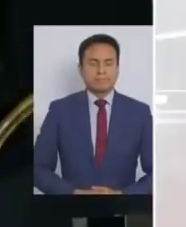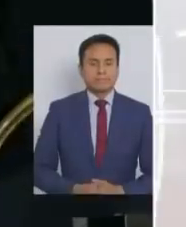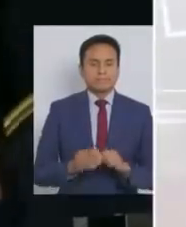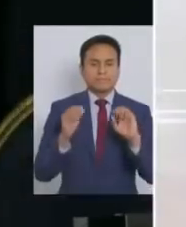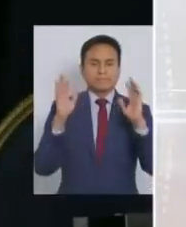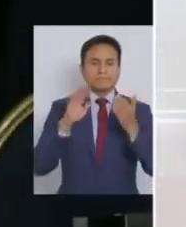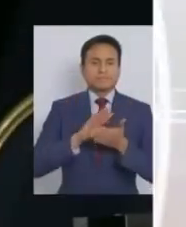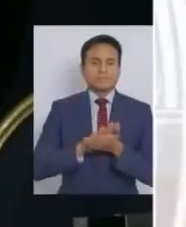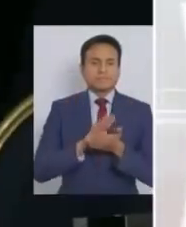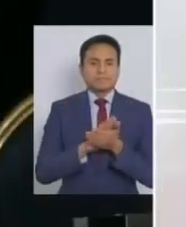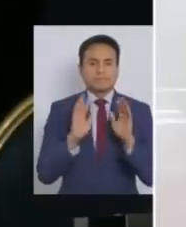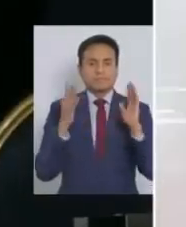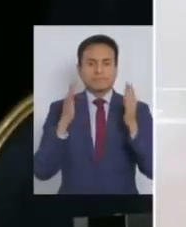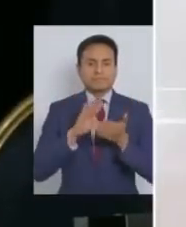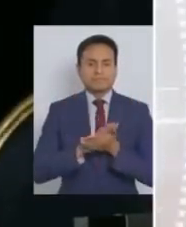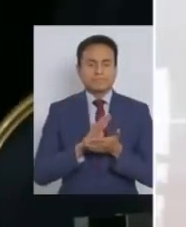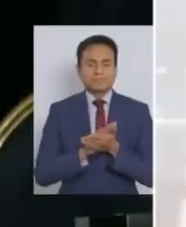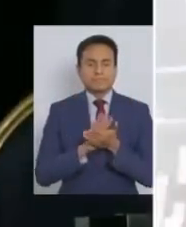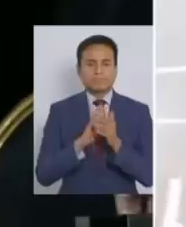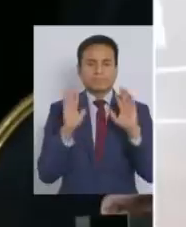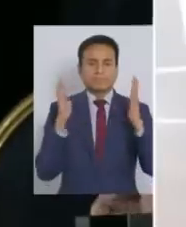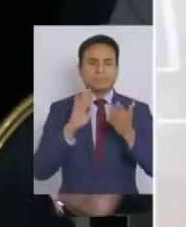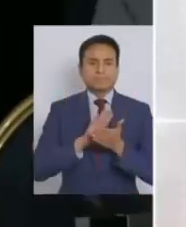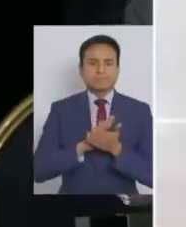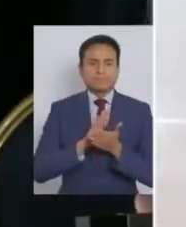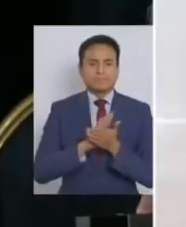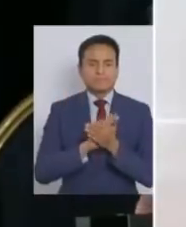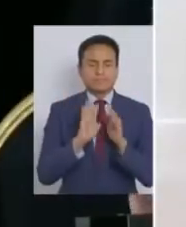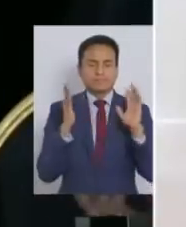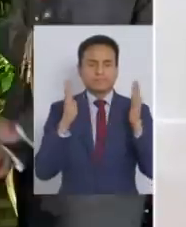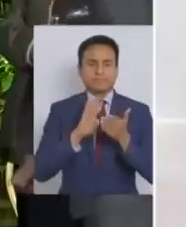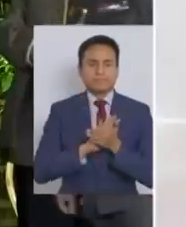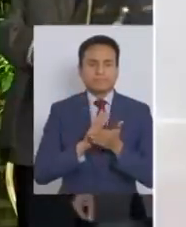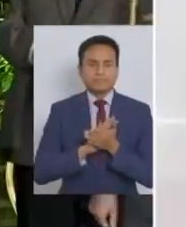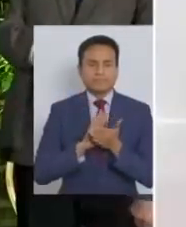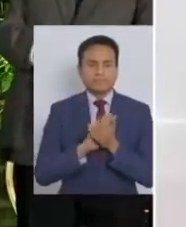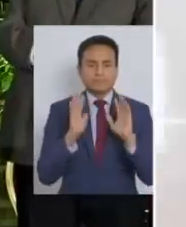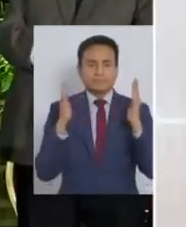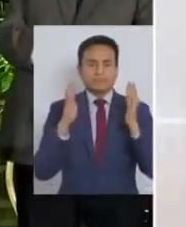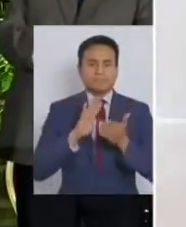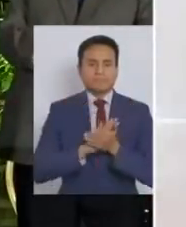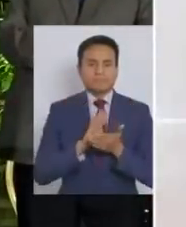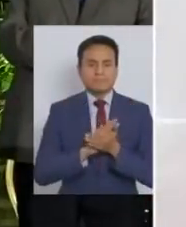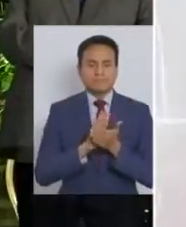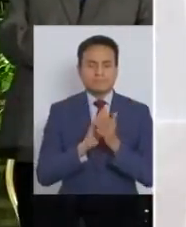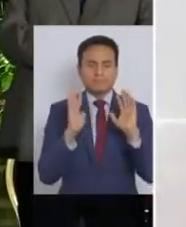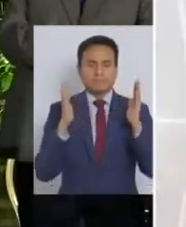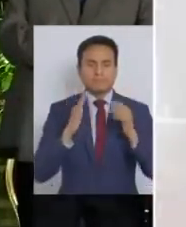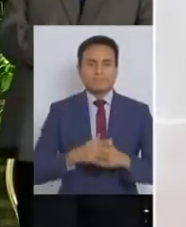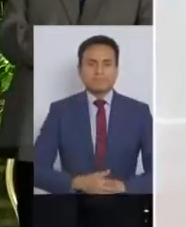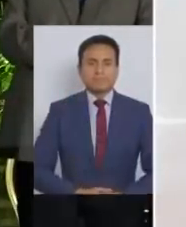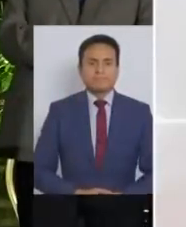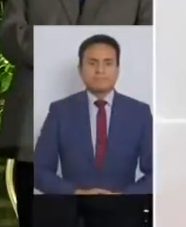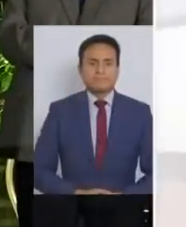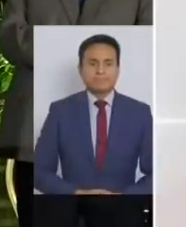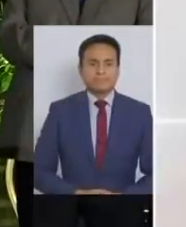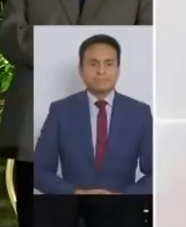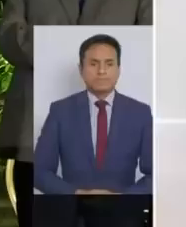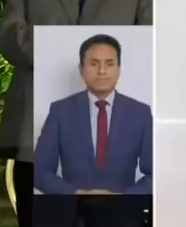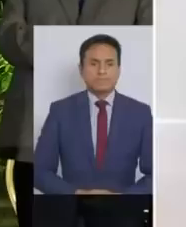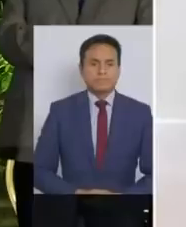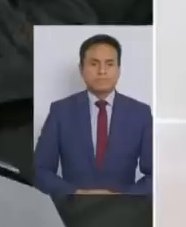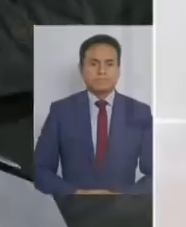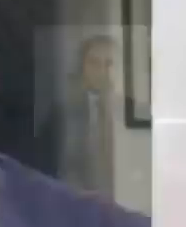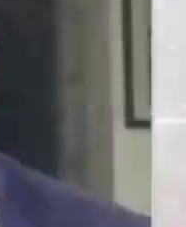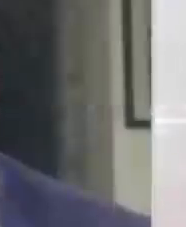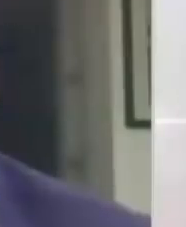lo que nosotros queremos es que partamos por algo y después vamos discutiendo si es suficiente, qué más se puede agregar y en qué otra instancia podemos ayudar a las micro y pequeñas empresas a levantarse.